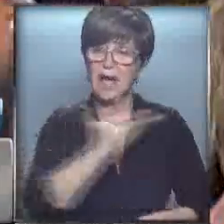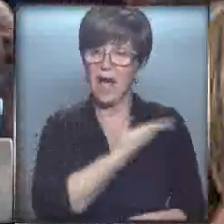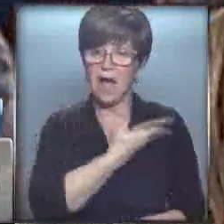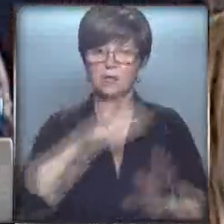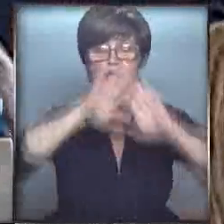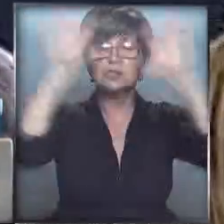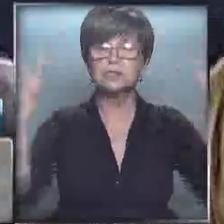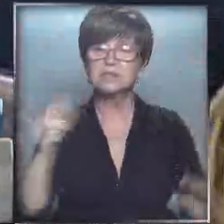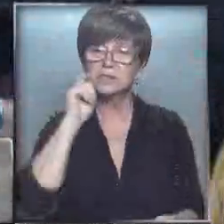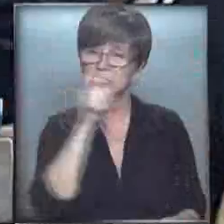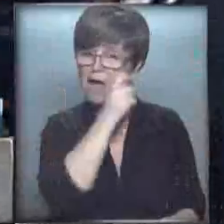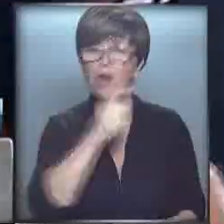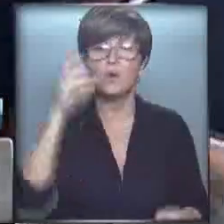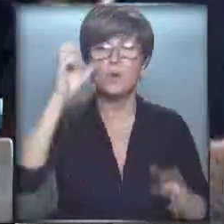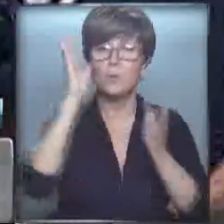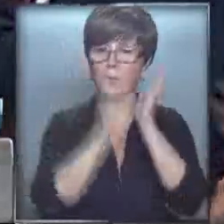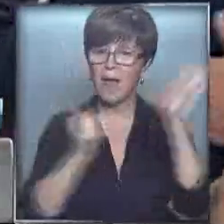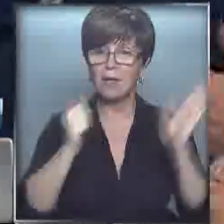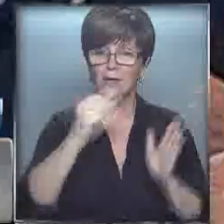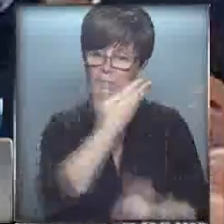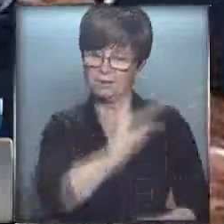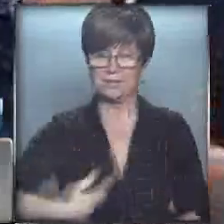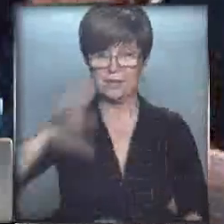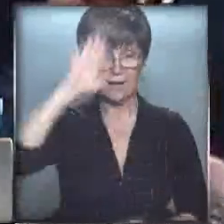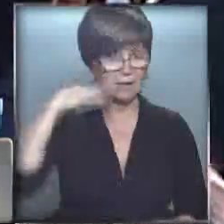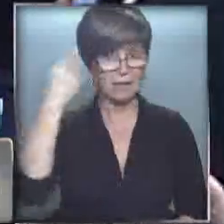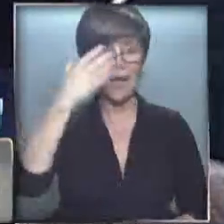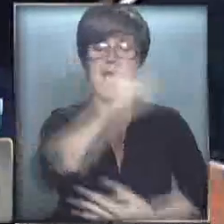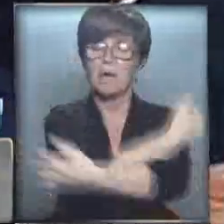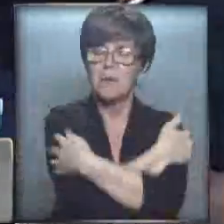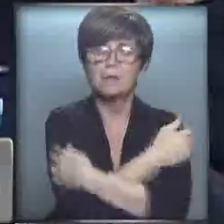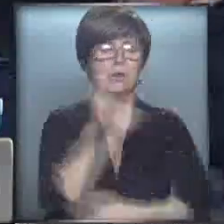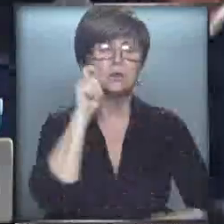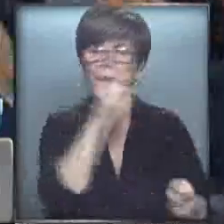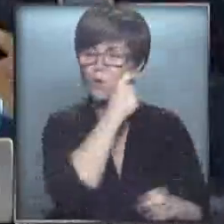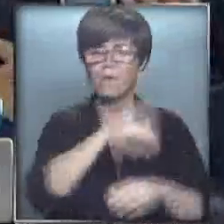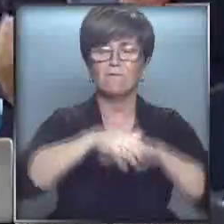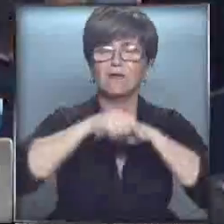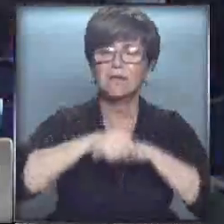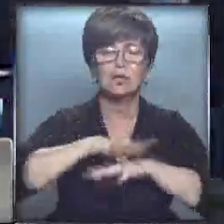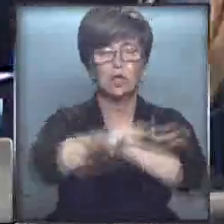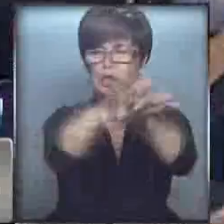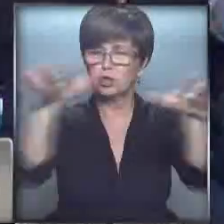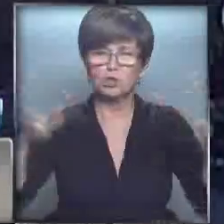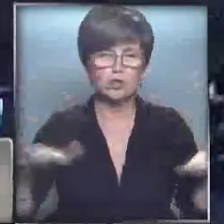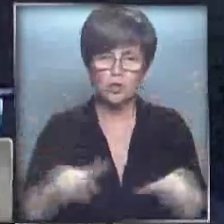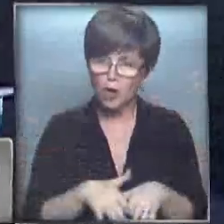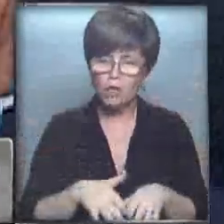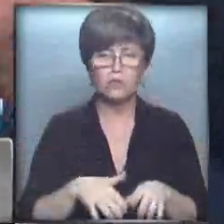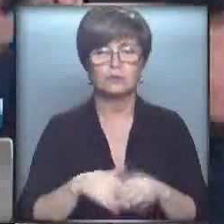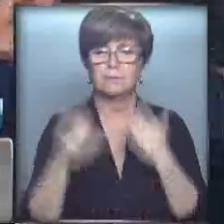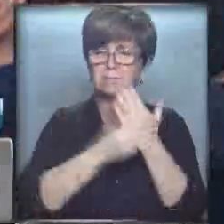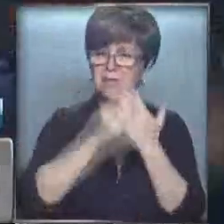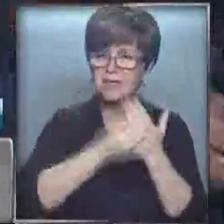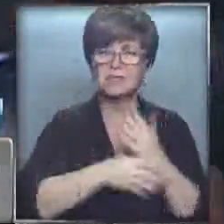encabezado por la presidenta de la Nación, está concluyendo. Los abrazos, los saludos, las felicitaciones por parte de los